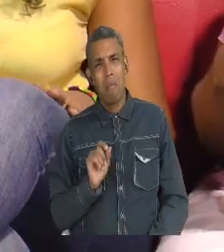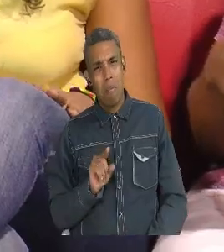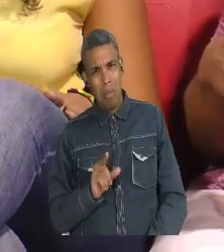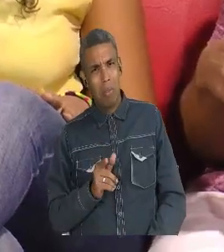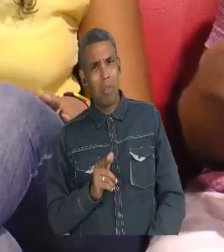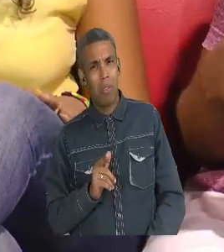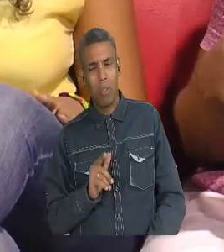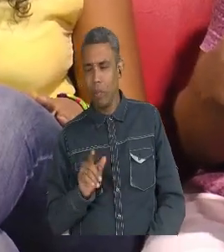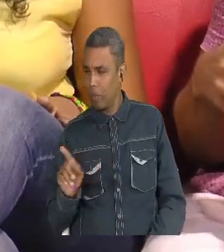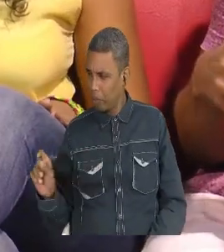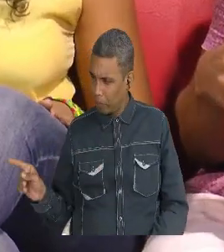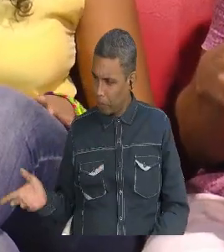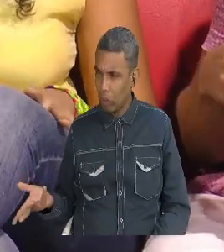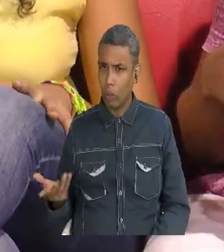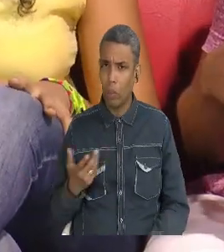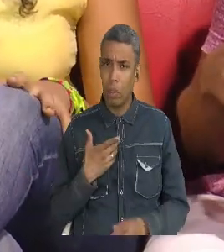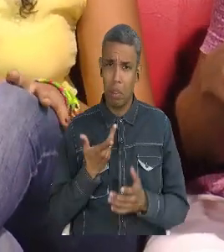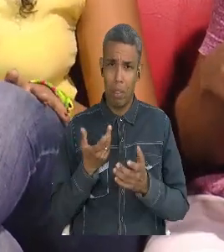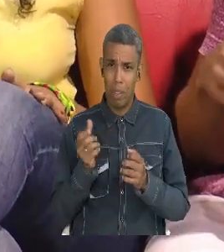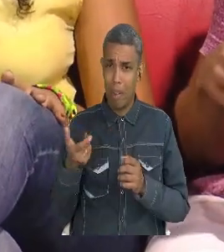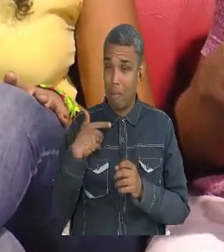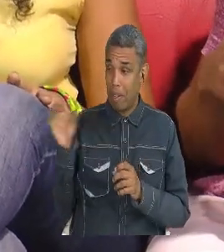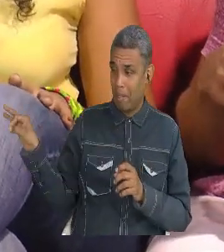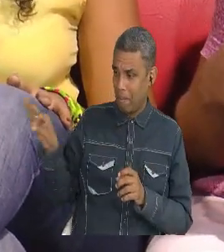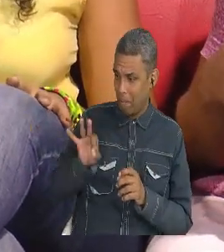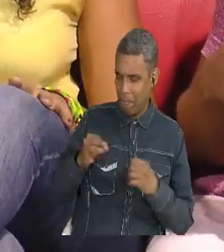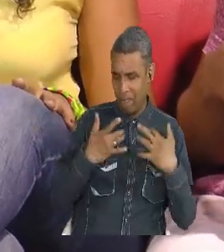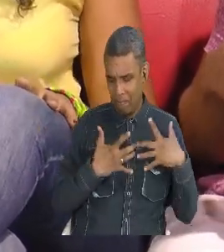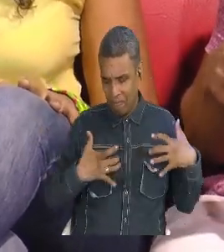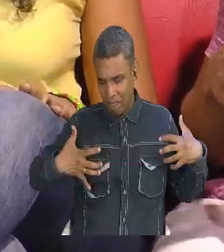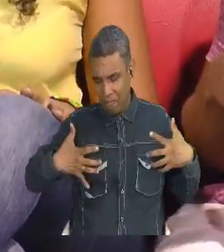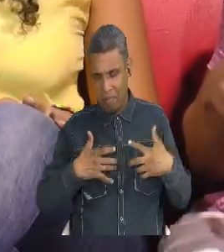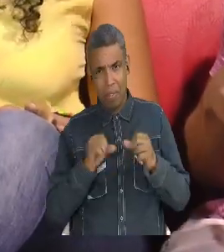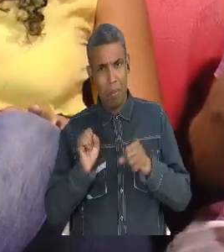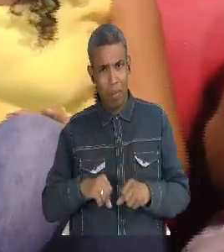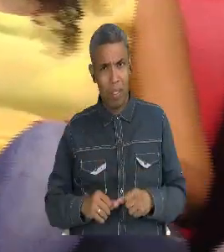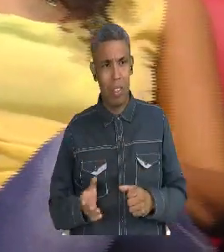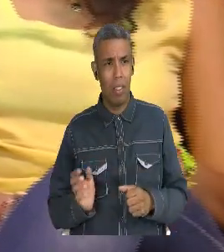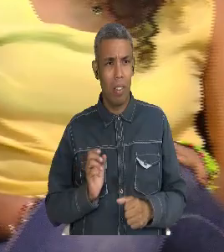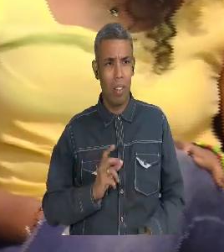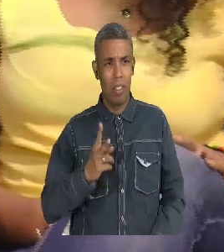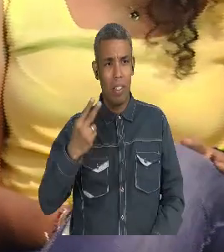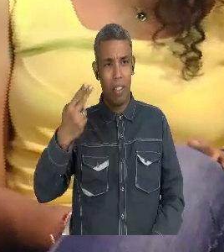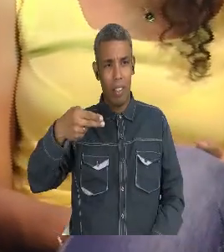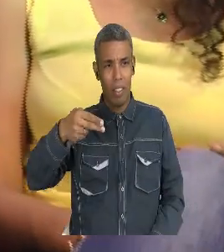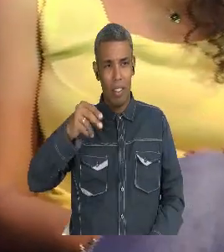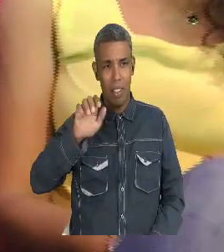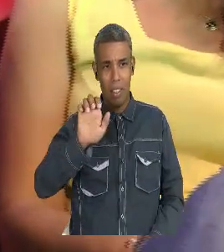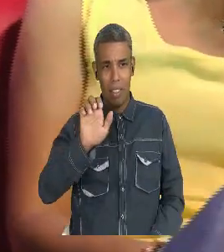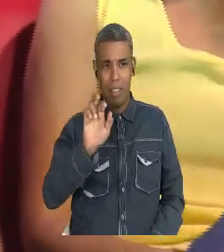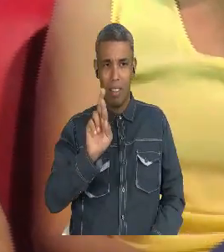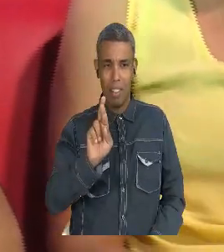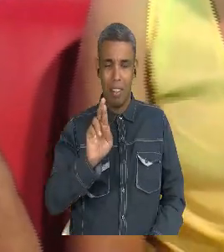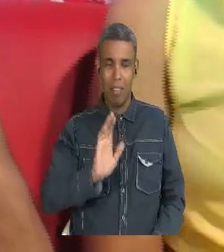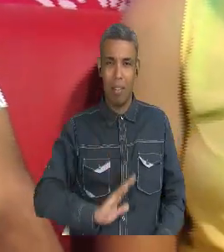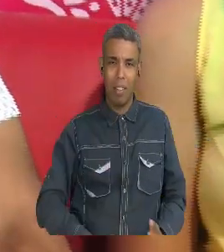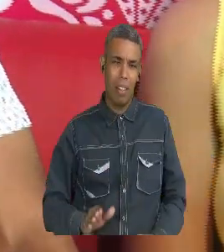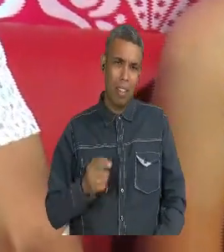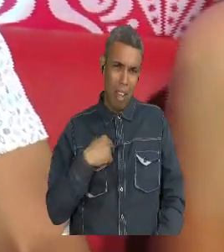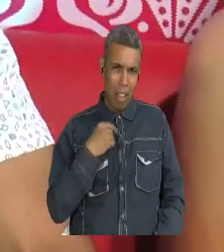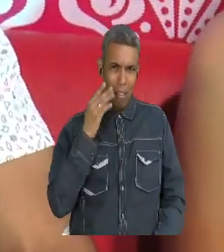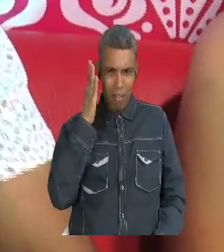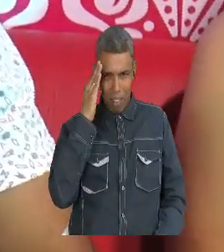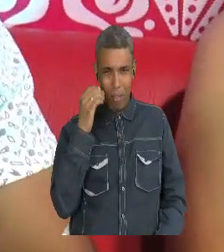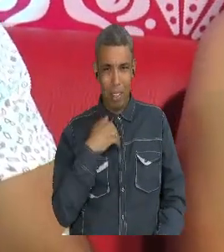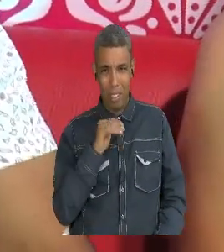ti? Bueno, en todas las redes sociales, Hermes Rivero, yo creo que pues aquí en Barranca bastante ya la gente lo reconoce a uno.